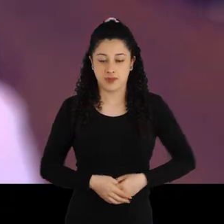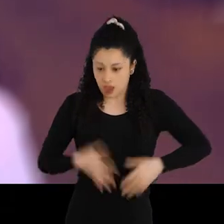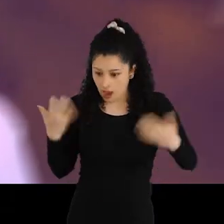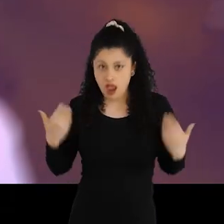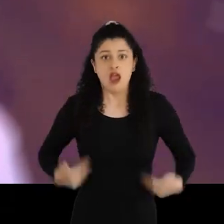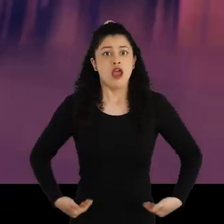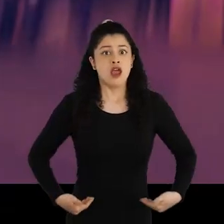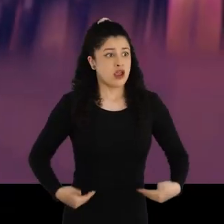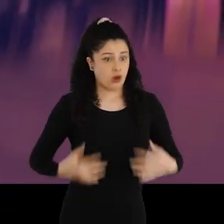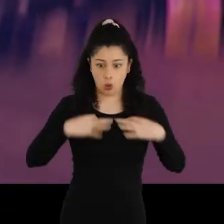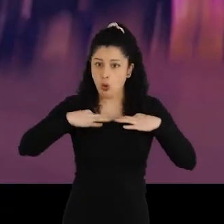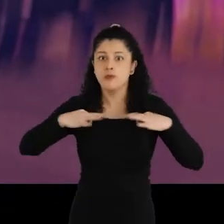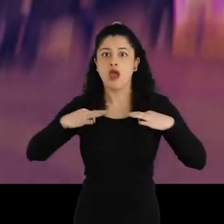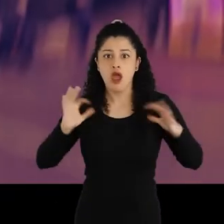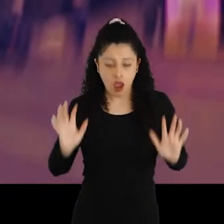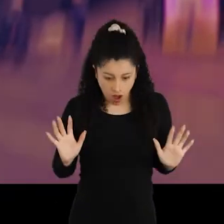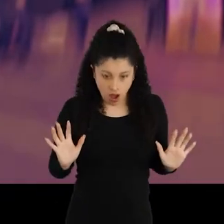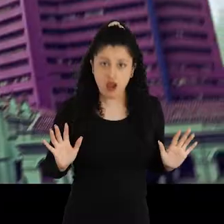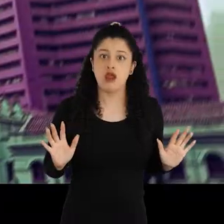¡Yopa!